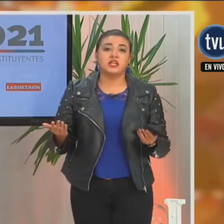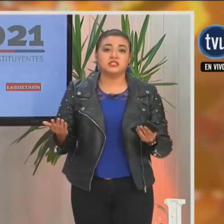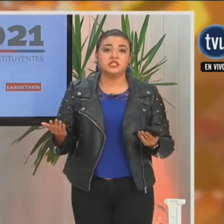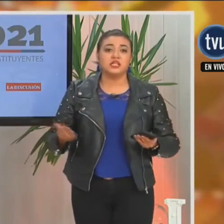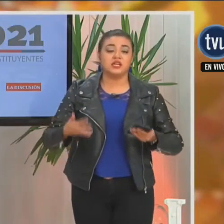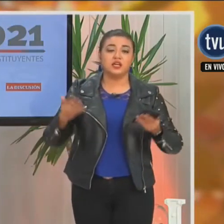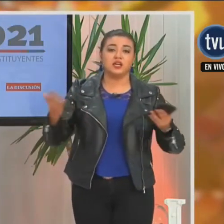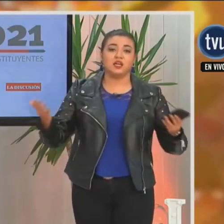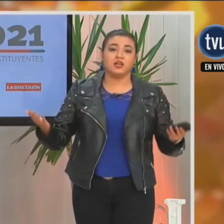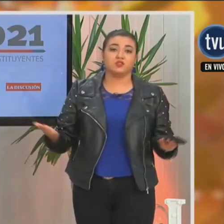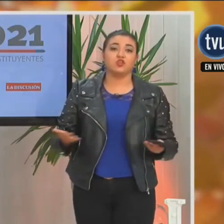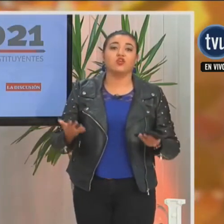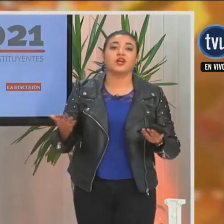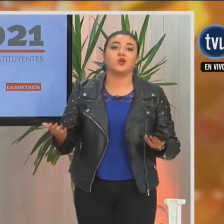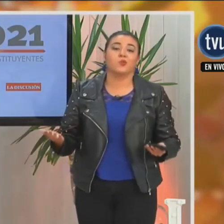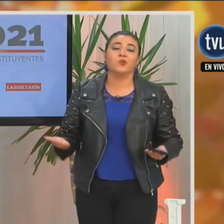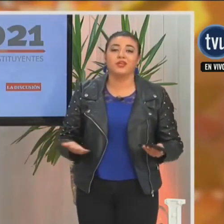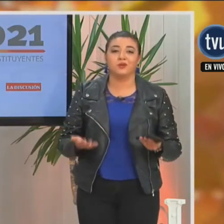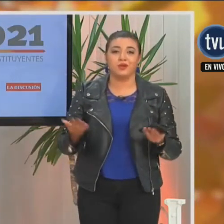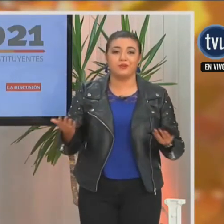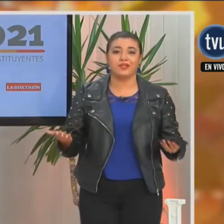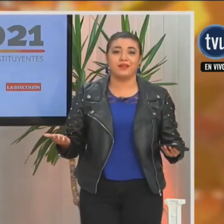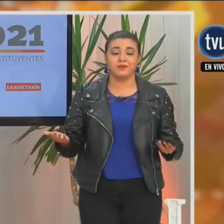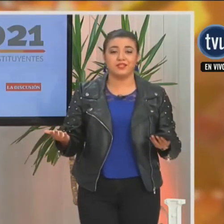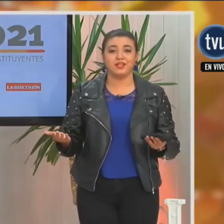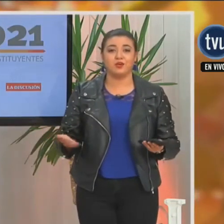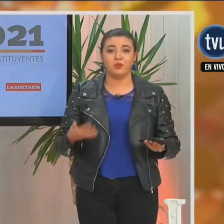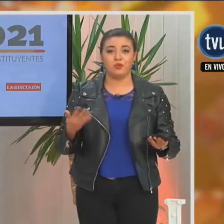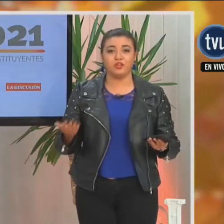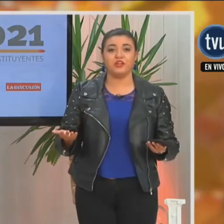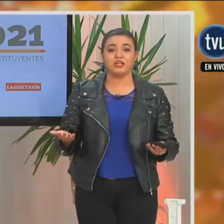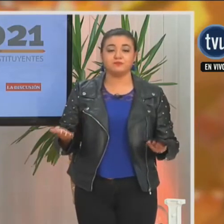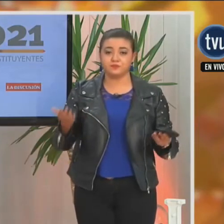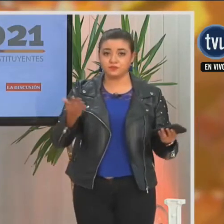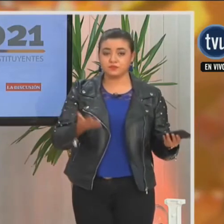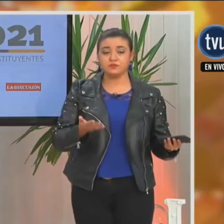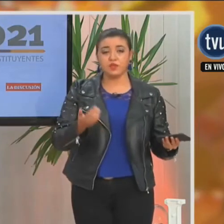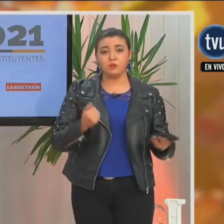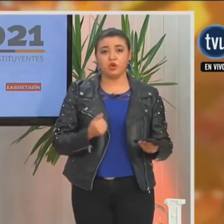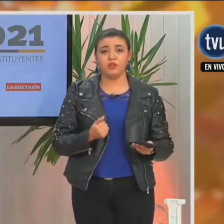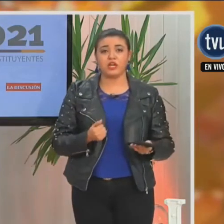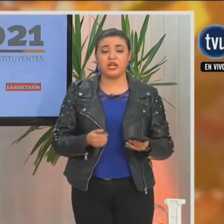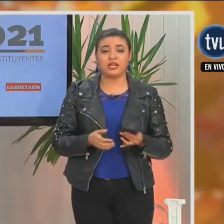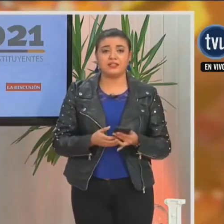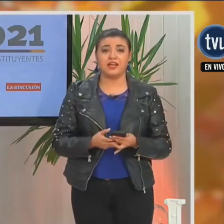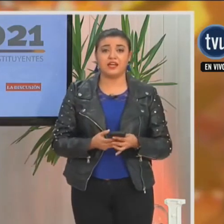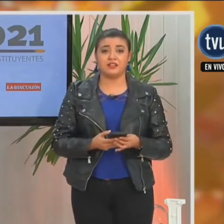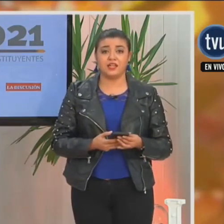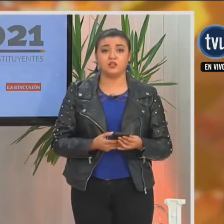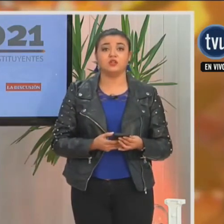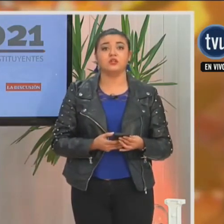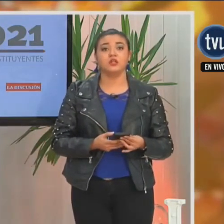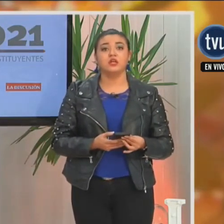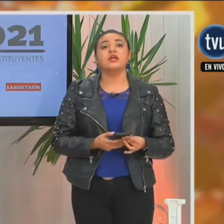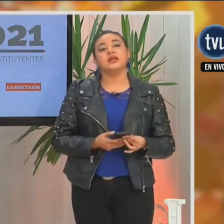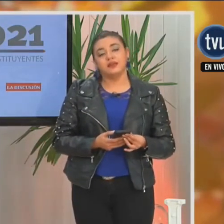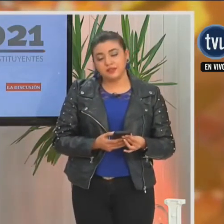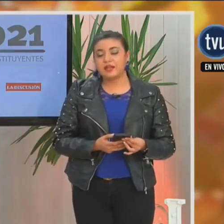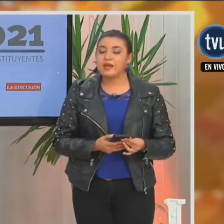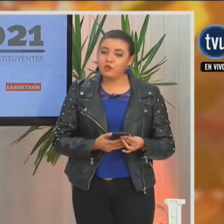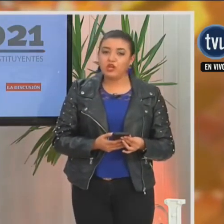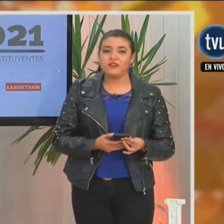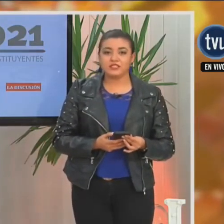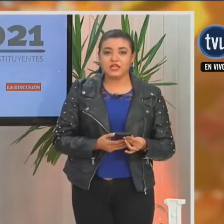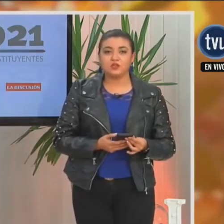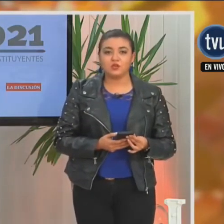ser así en todos los cargos públicos, pero lamentablemente lo hemos podido ver, por lo menos acá estamos, en la cantidad de candidatos. Para eso, ¿no?